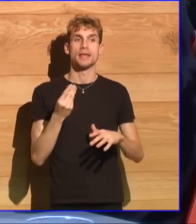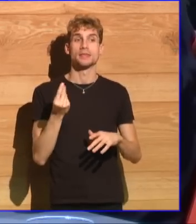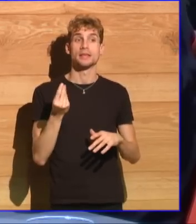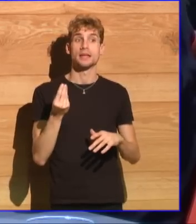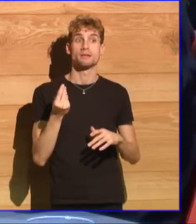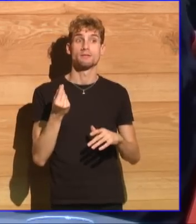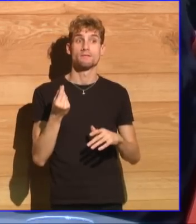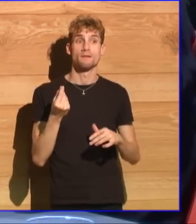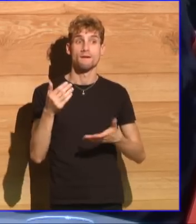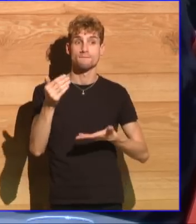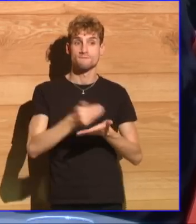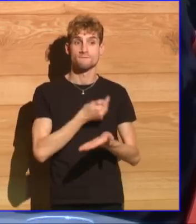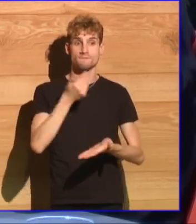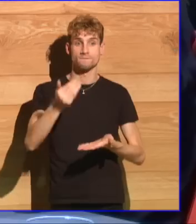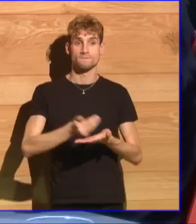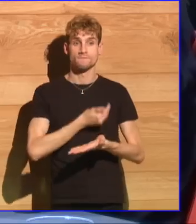dinero